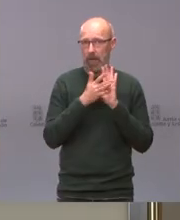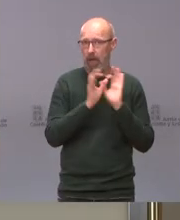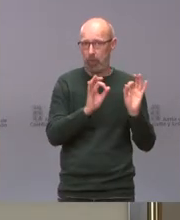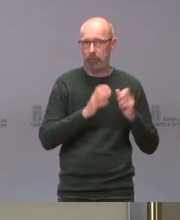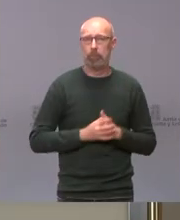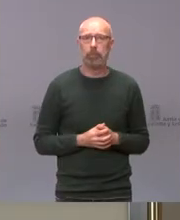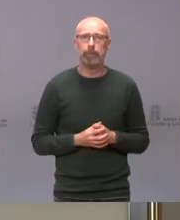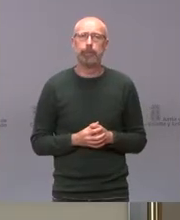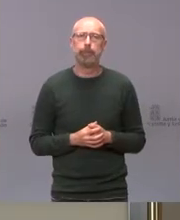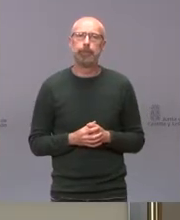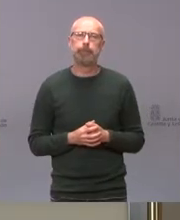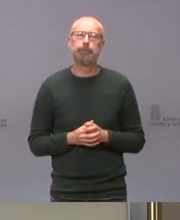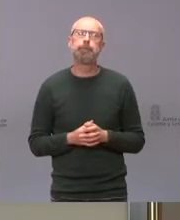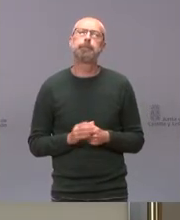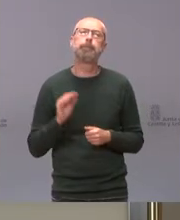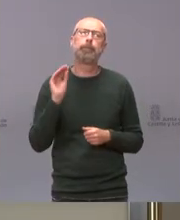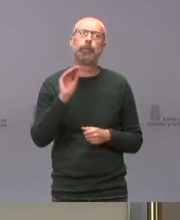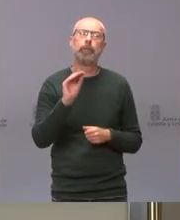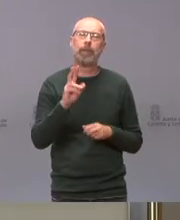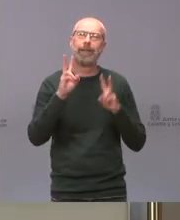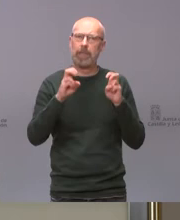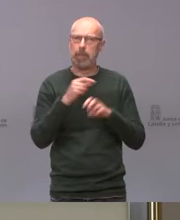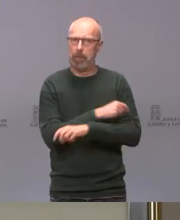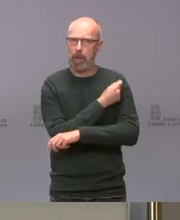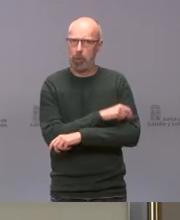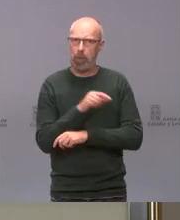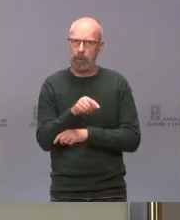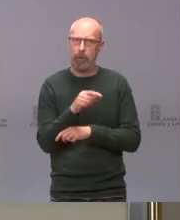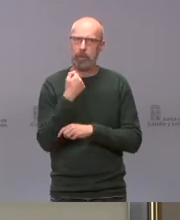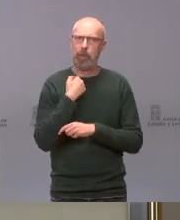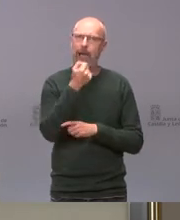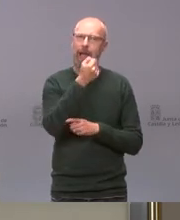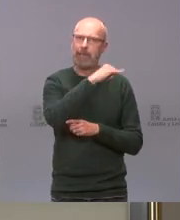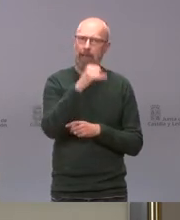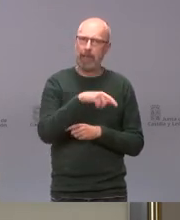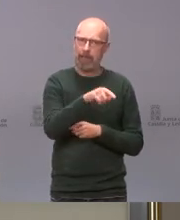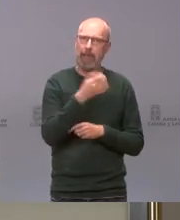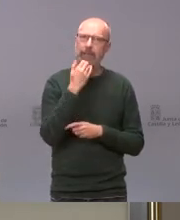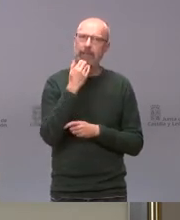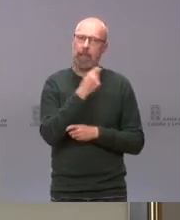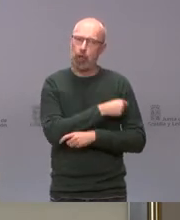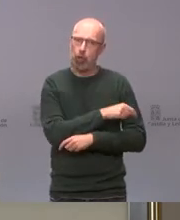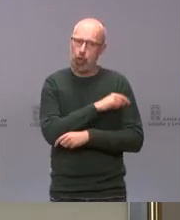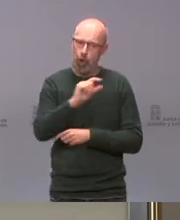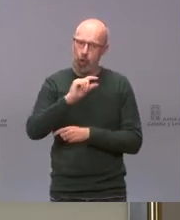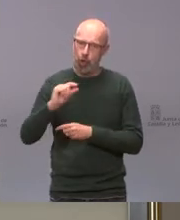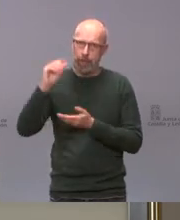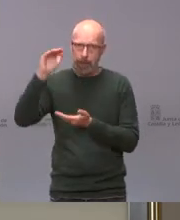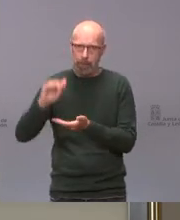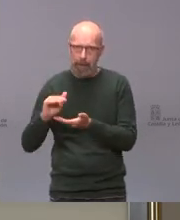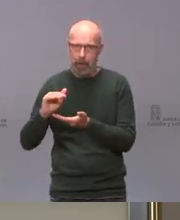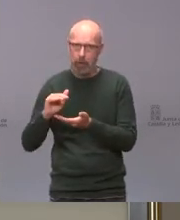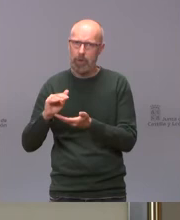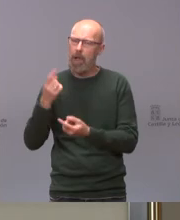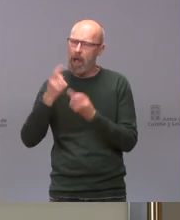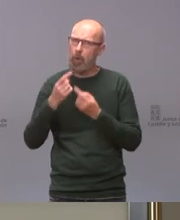quería preguntar sobre dos cosas sobre las vacunas. Una sobre AstraZeneca, si con estas 16.000 nuevas dosis que van a llegar, si se van a guardar algunas de ellas, sabiendo